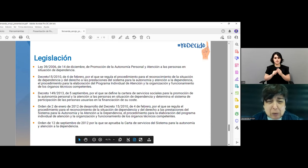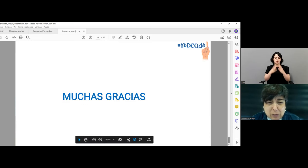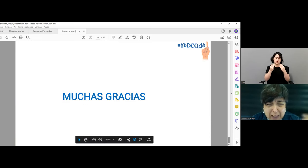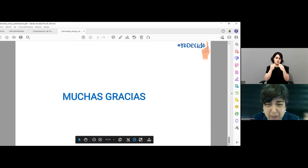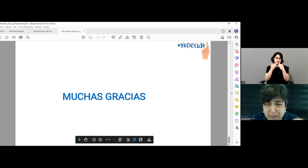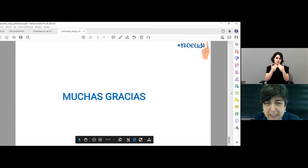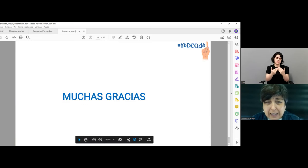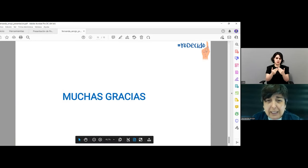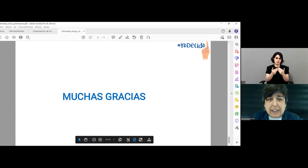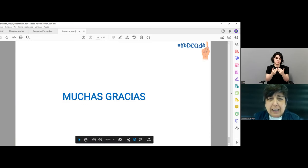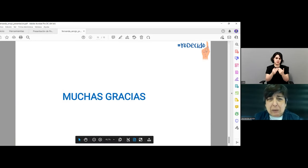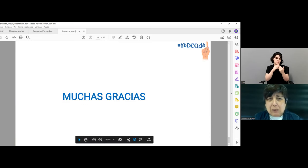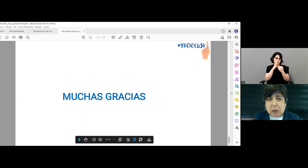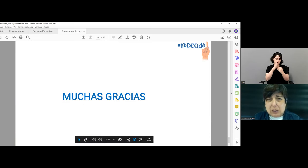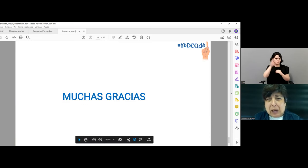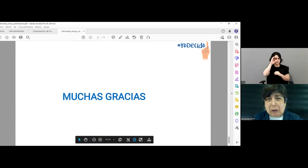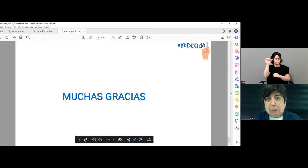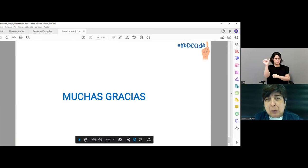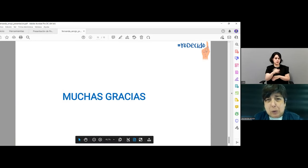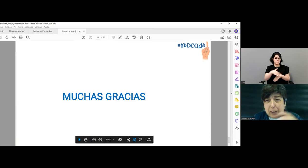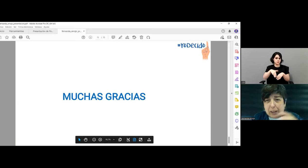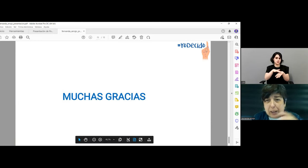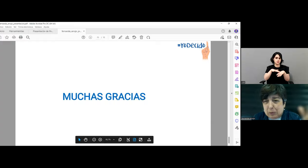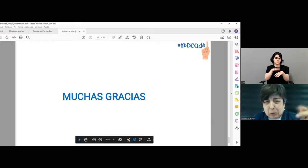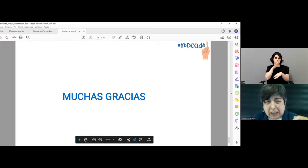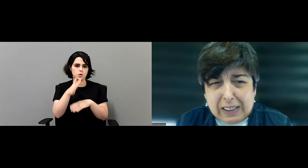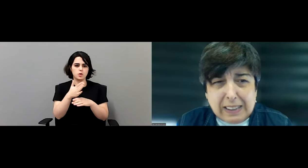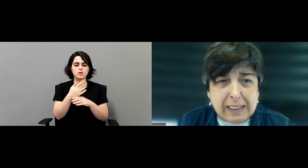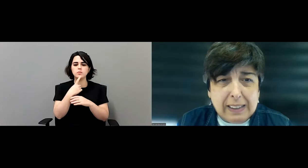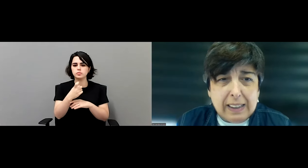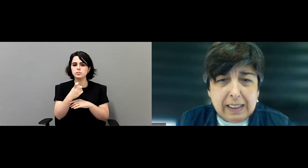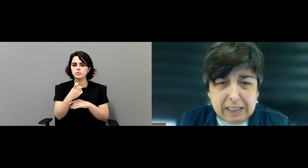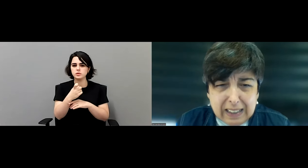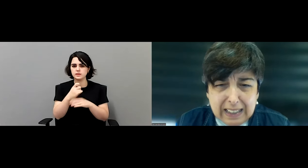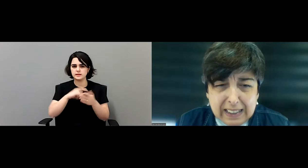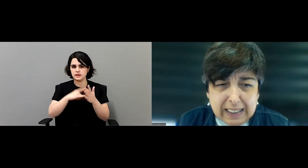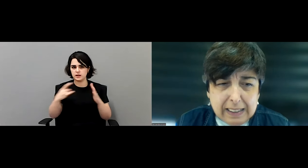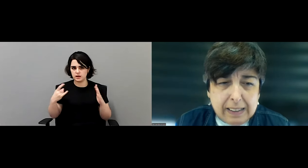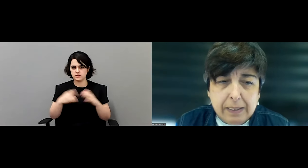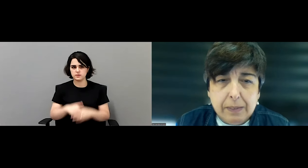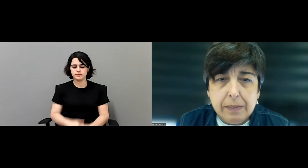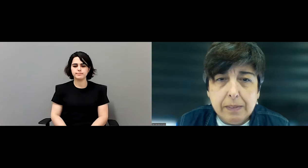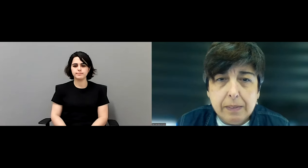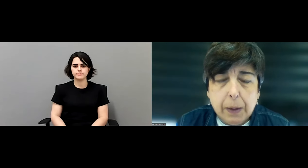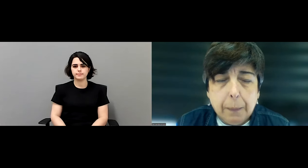por escucharme y perdonar por las dificultades técnicas.